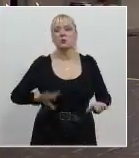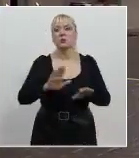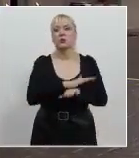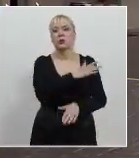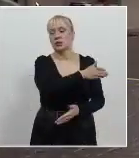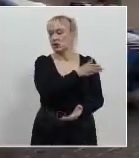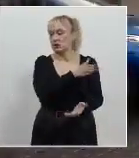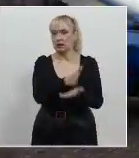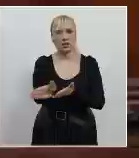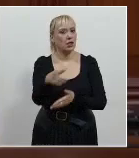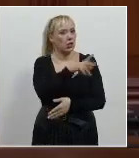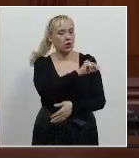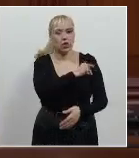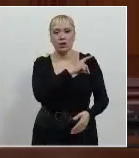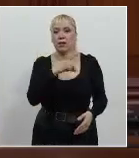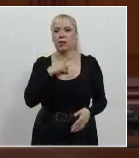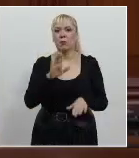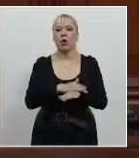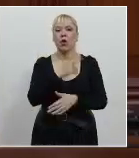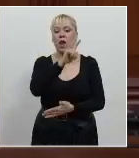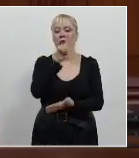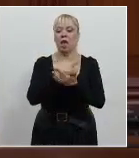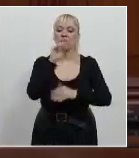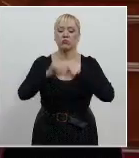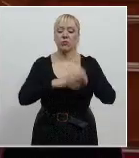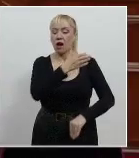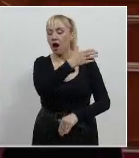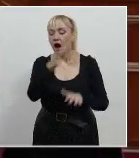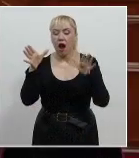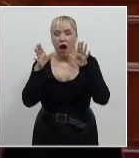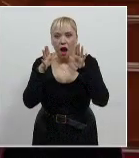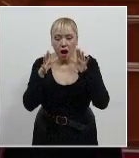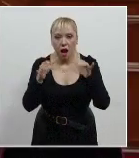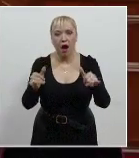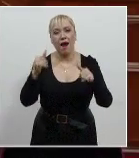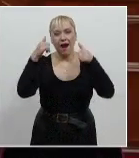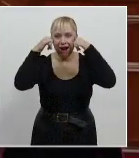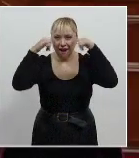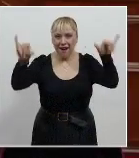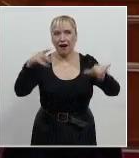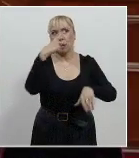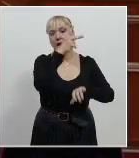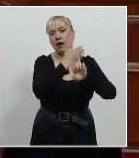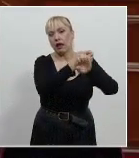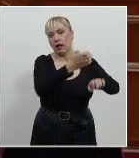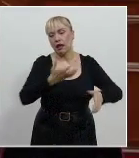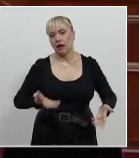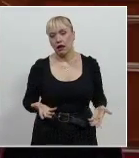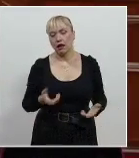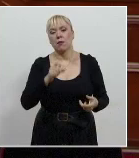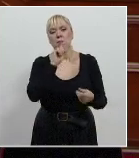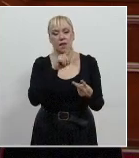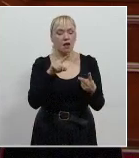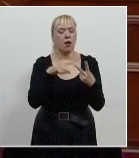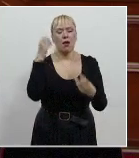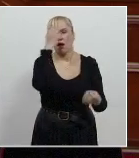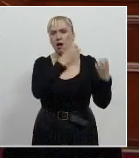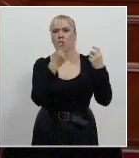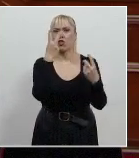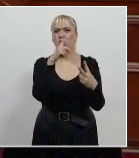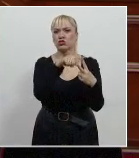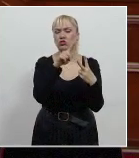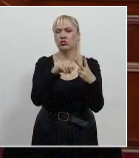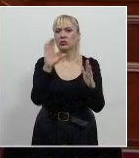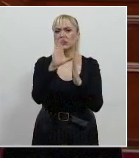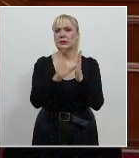sus atribuciones al expedir la ley ganadera del Estado. También tiene previsto analizar y resolver 2 declaratorias general